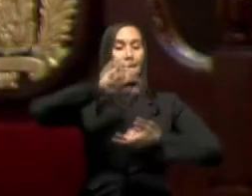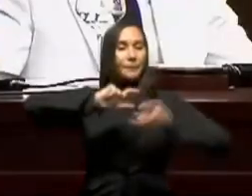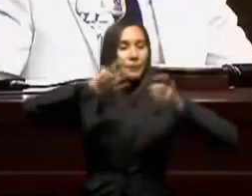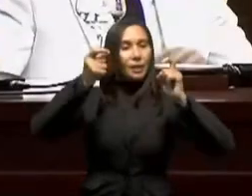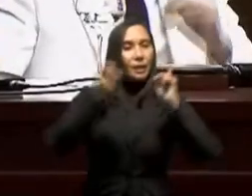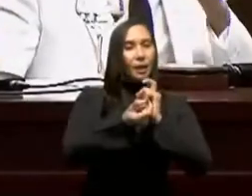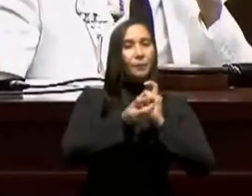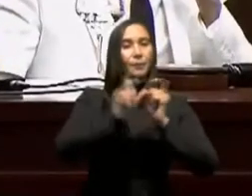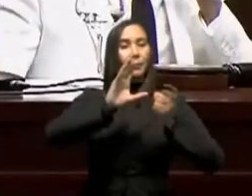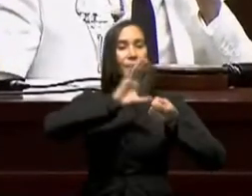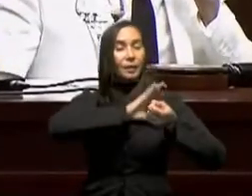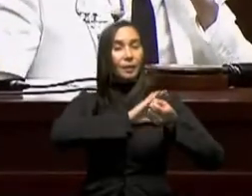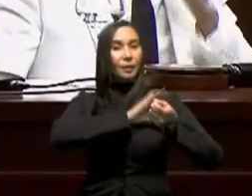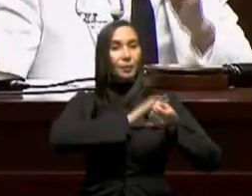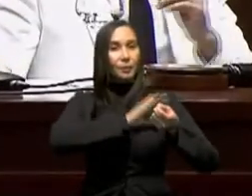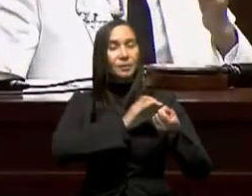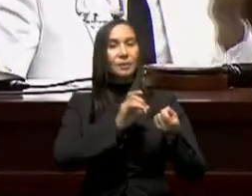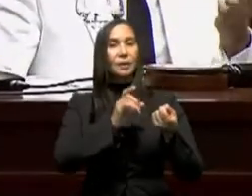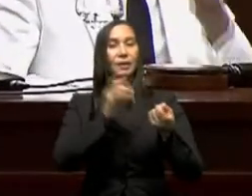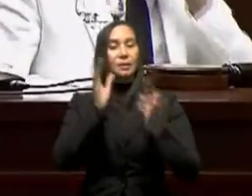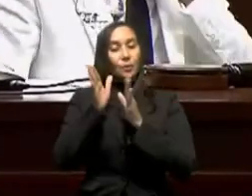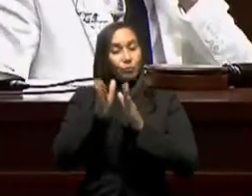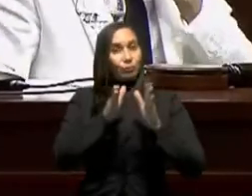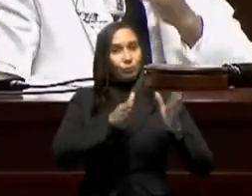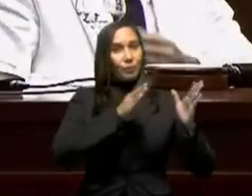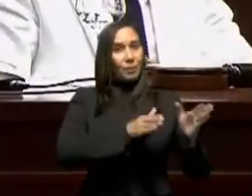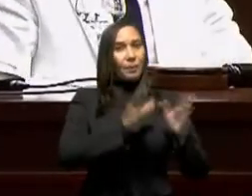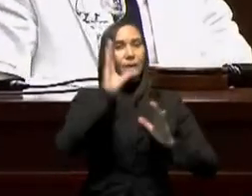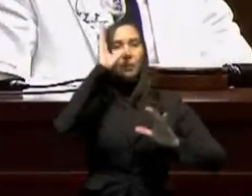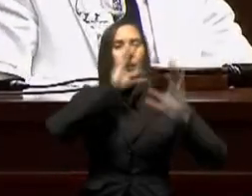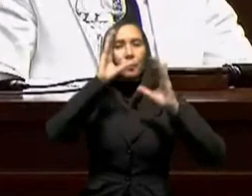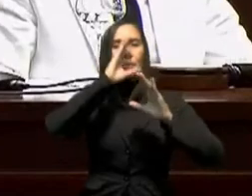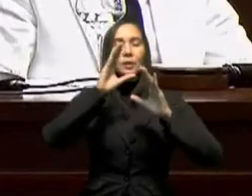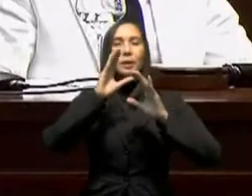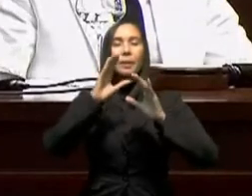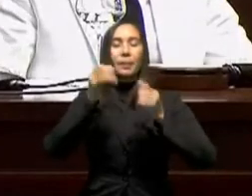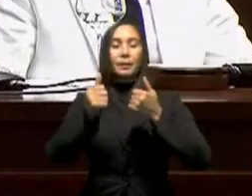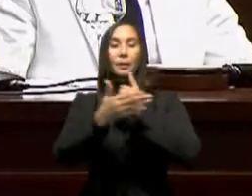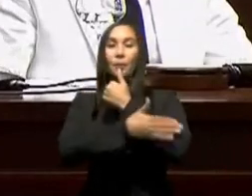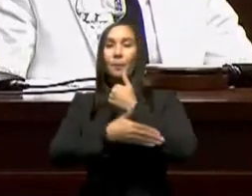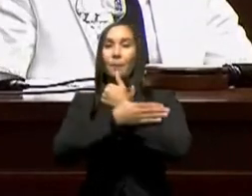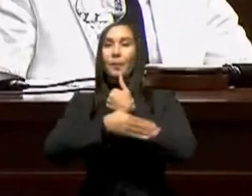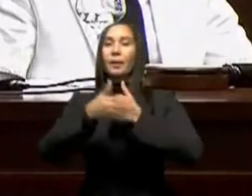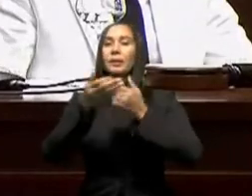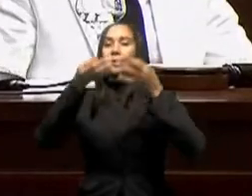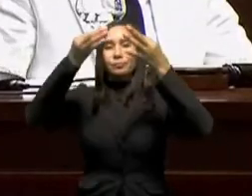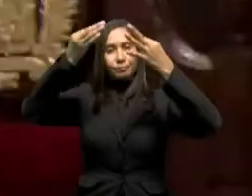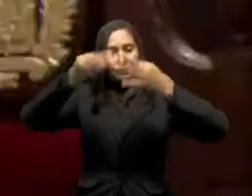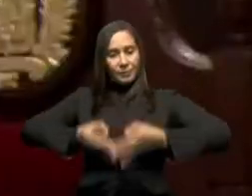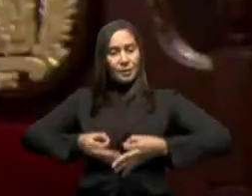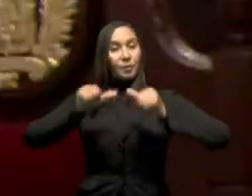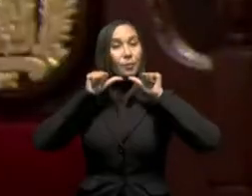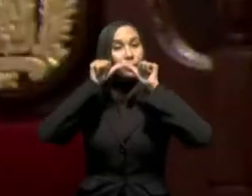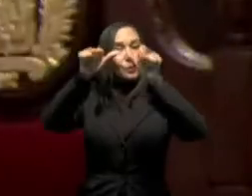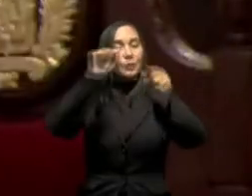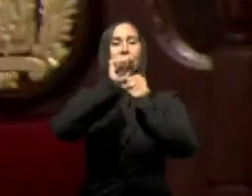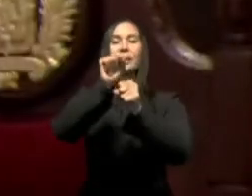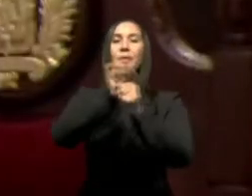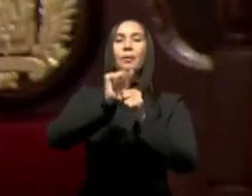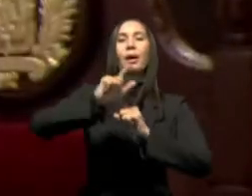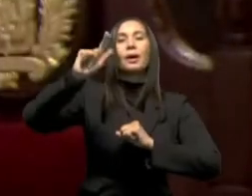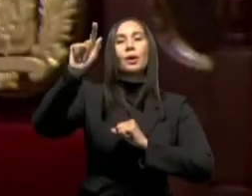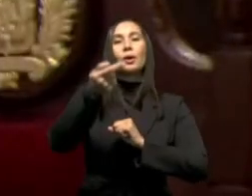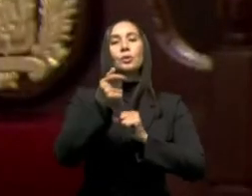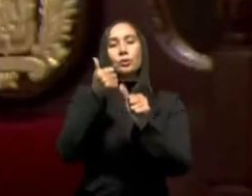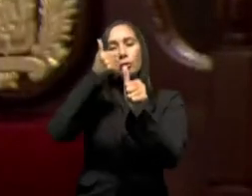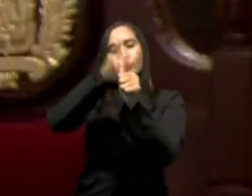transformación de nuestra policía es solo una parte en nuestra búsqueda de un país más seguro, y por ello seguimos trabajando también, no